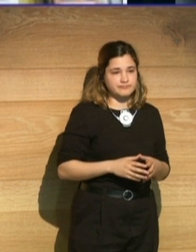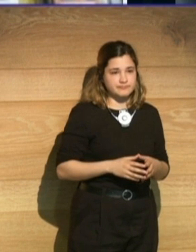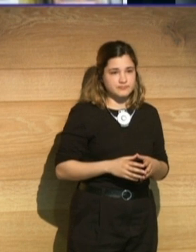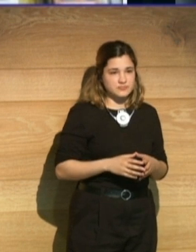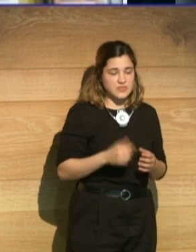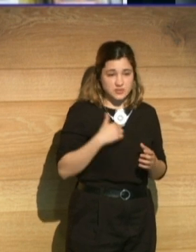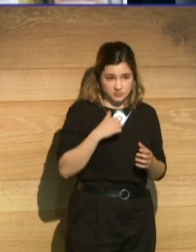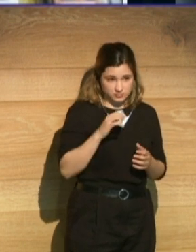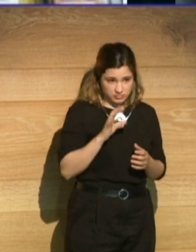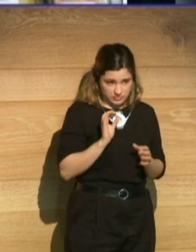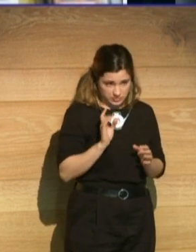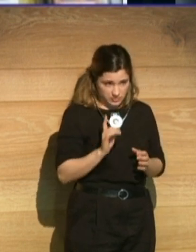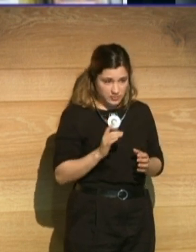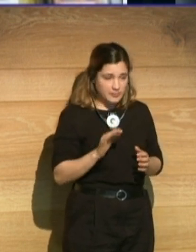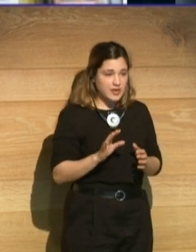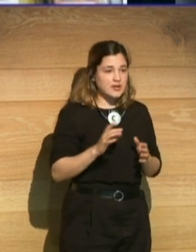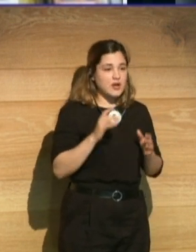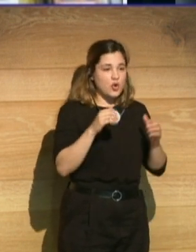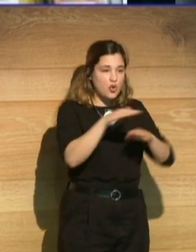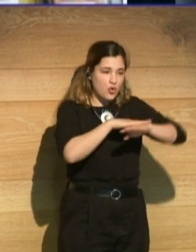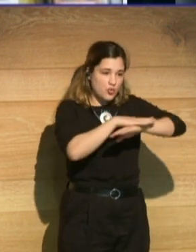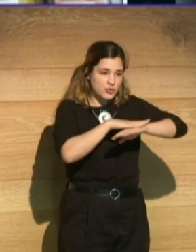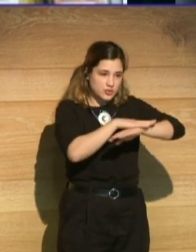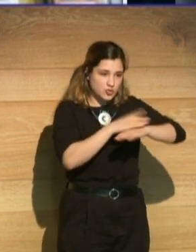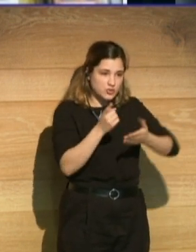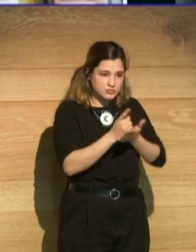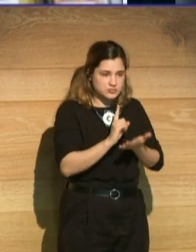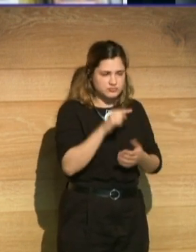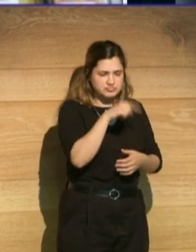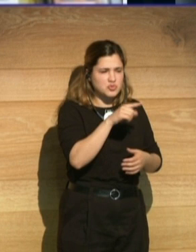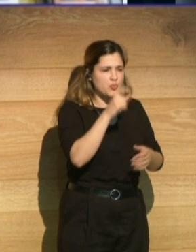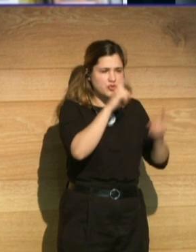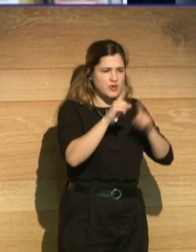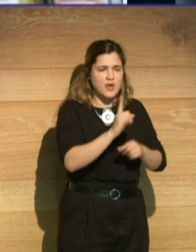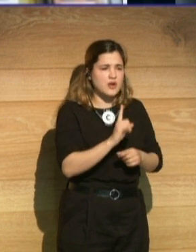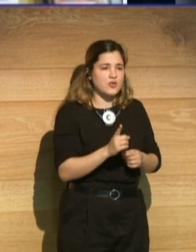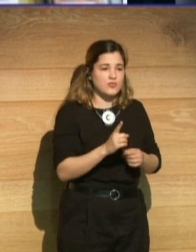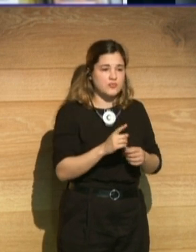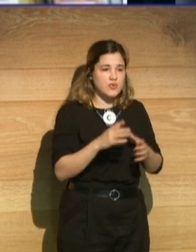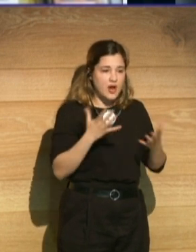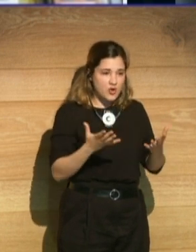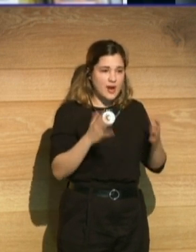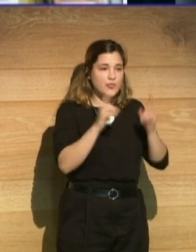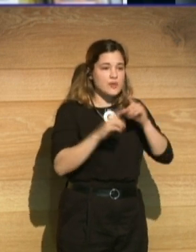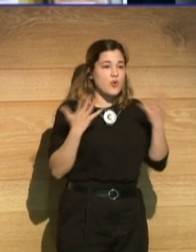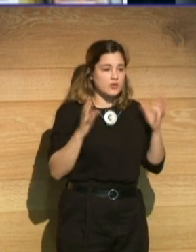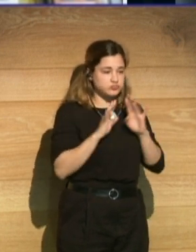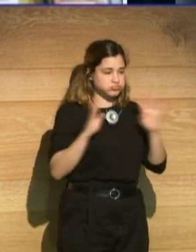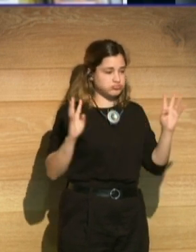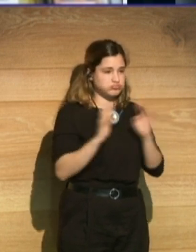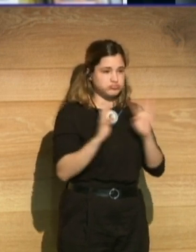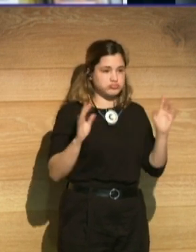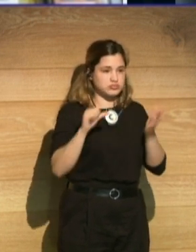pues irán a gobernar Madrid. Pero ellos no son el problema. El verdadero problema son las masas mucho más numerosas